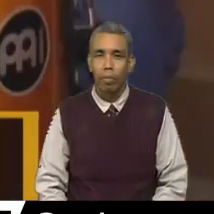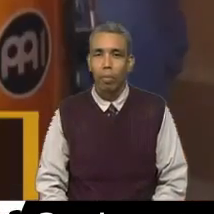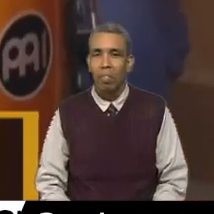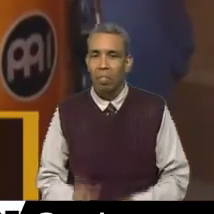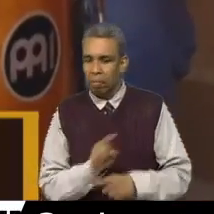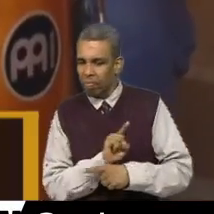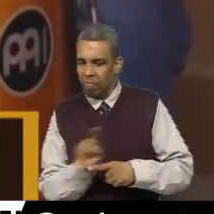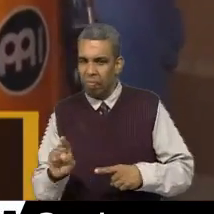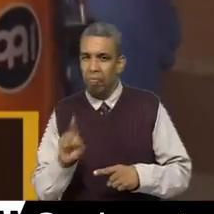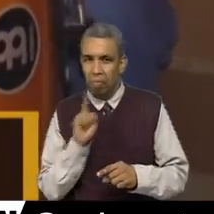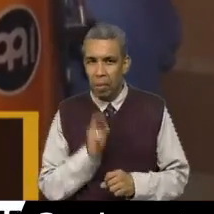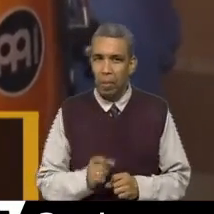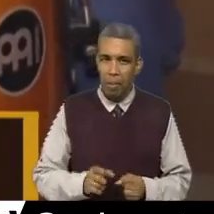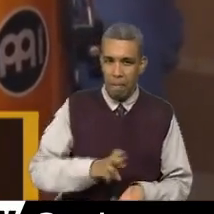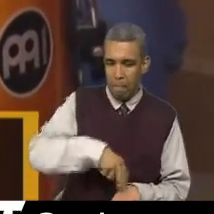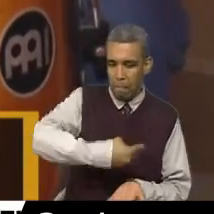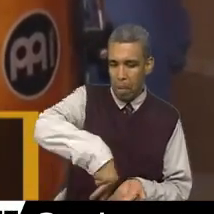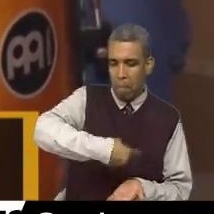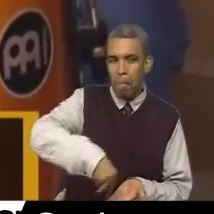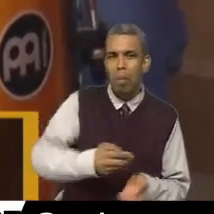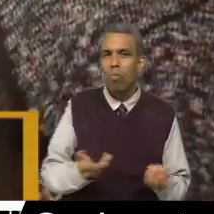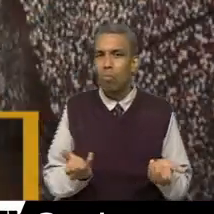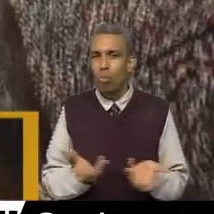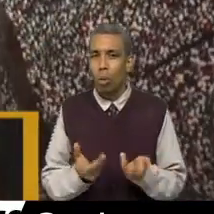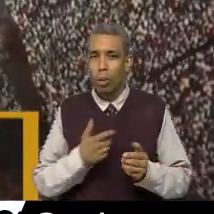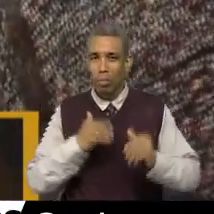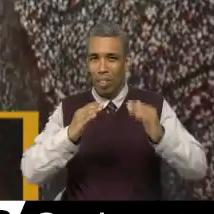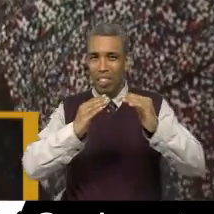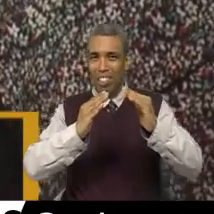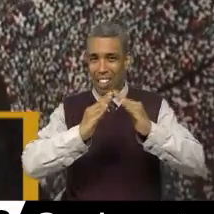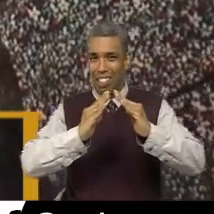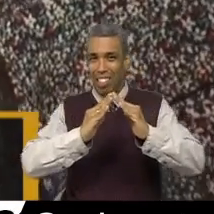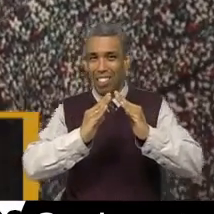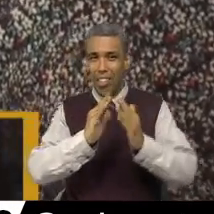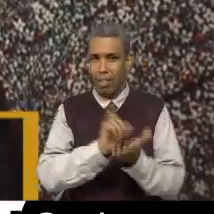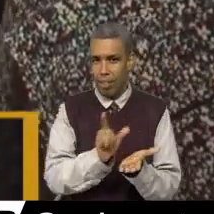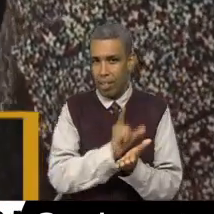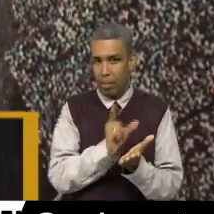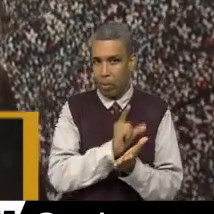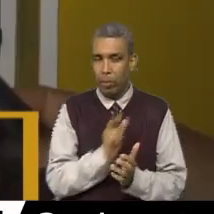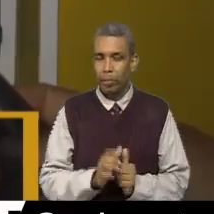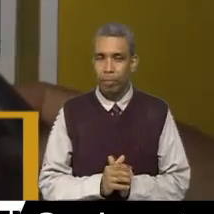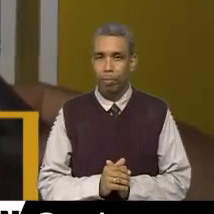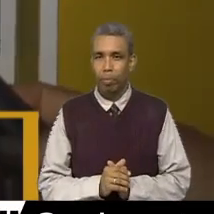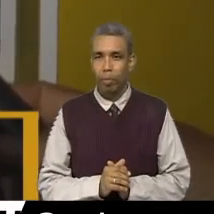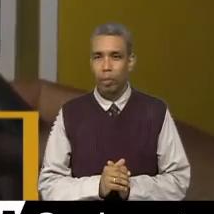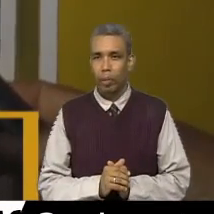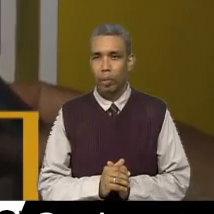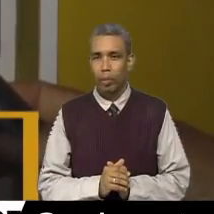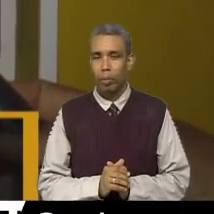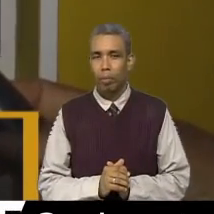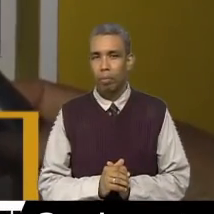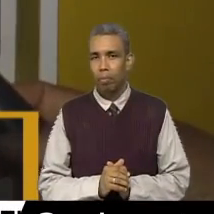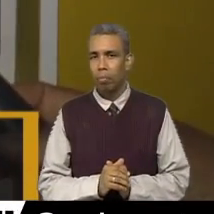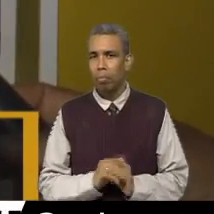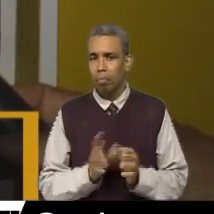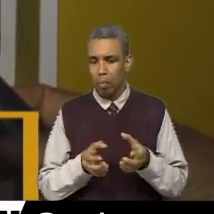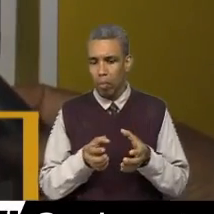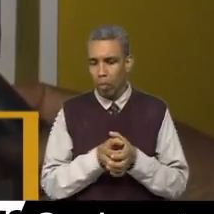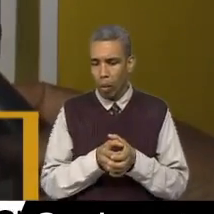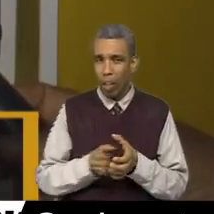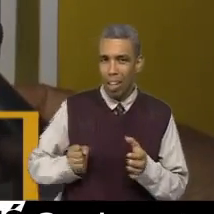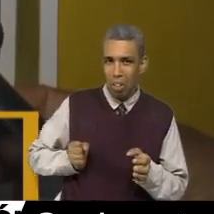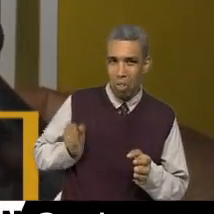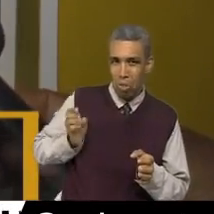jornada académica en la Casa del Libro. El comunicador Claudio Vergara extiende la invitación. La Corporación Cultural Salsa al Barrio y la Escuela Latina Salsa al